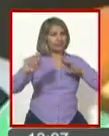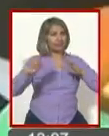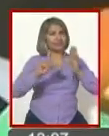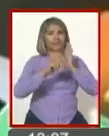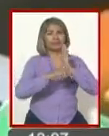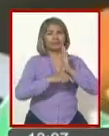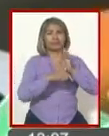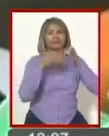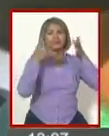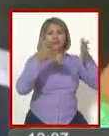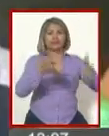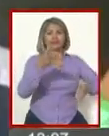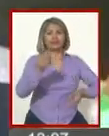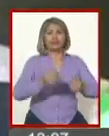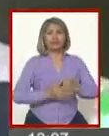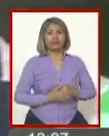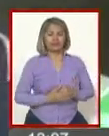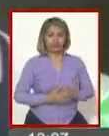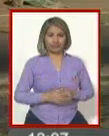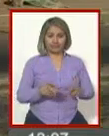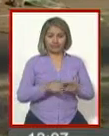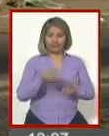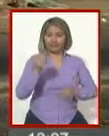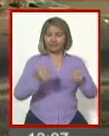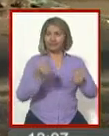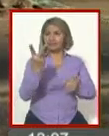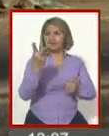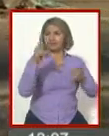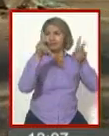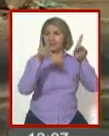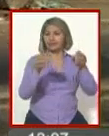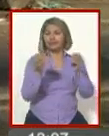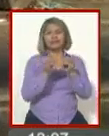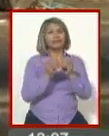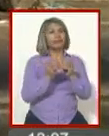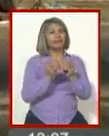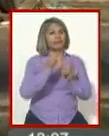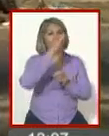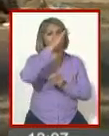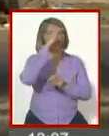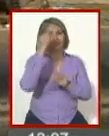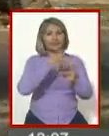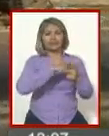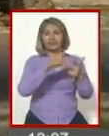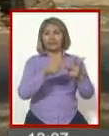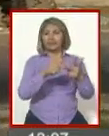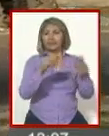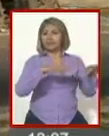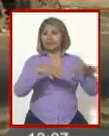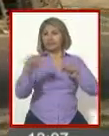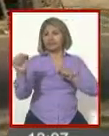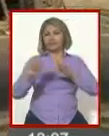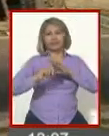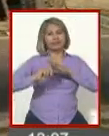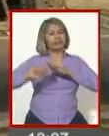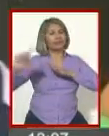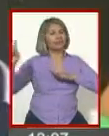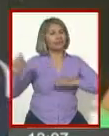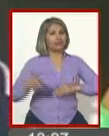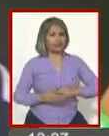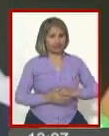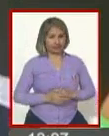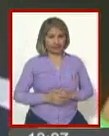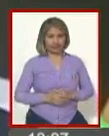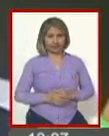y prácticamente abandonando el vehículo. Que además del conductor habían dos personas más que también estaban en estado de ebriedad y se retiran dándose a la fuga